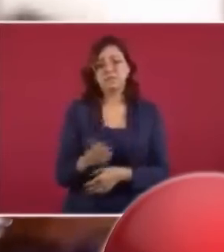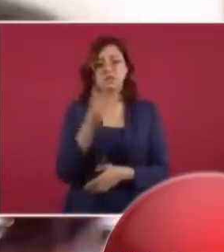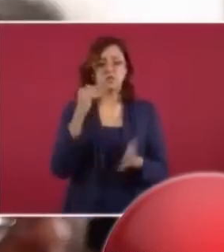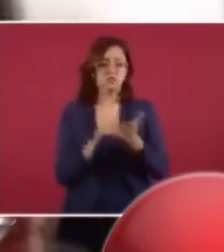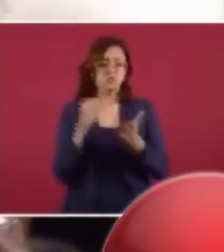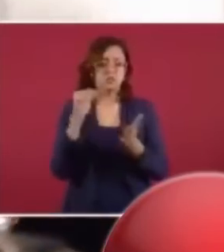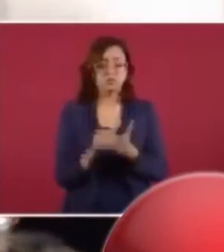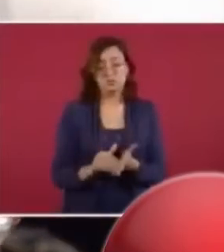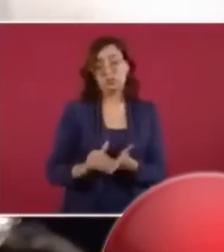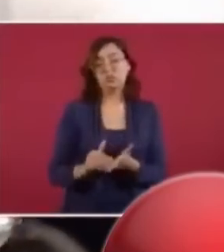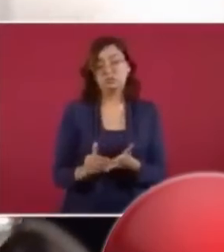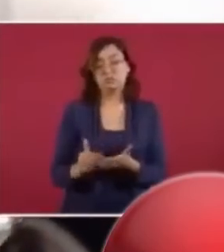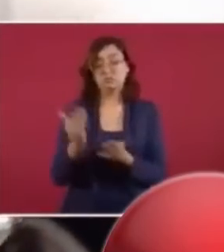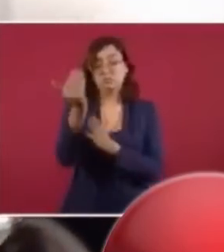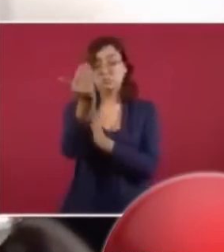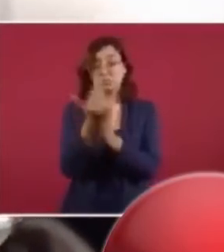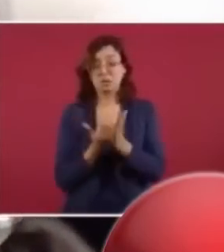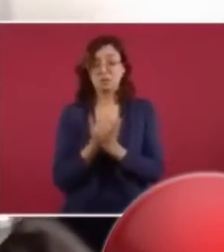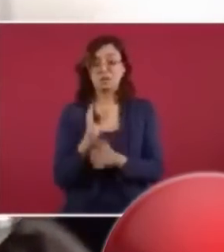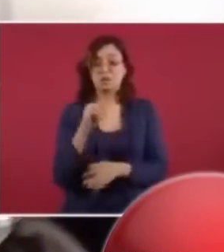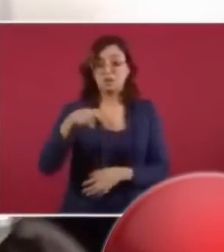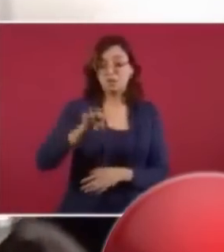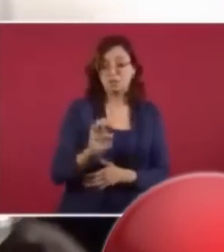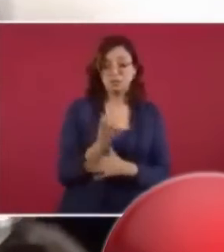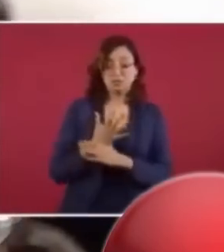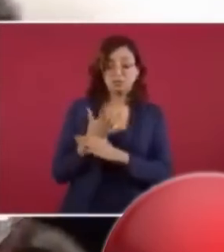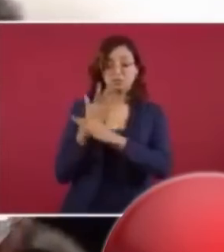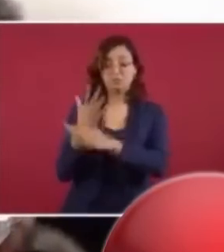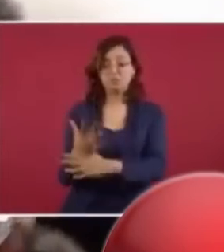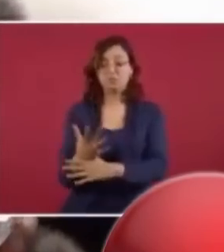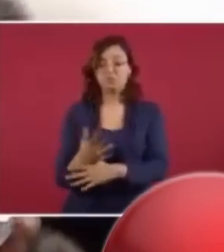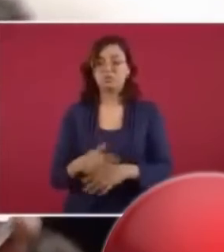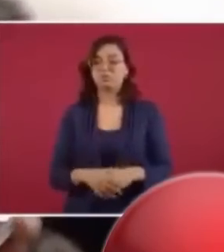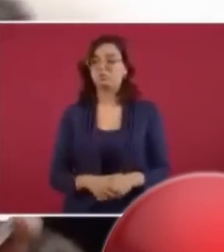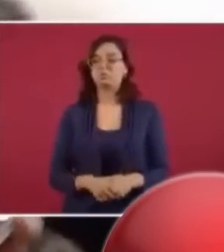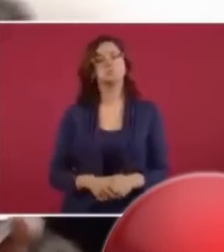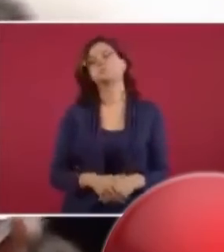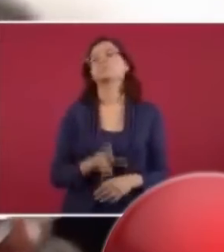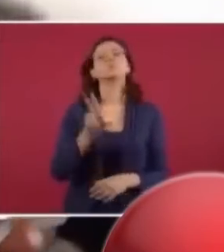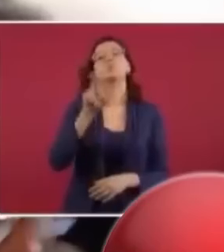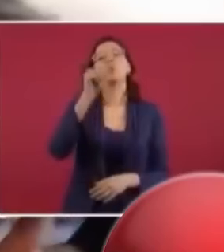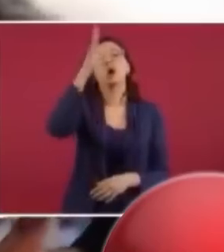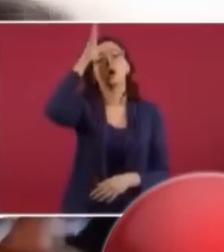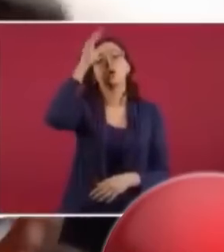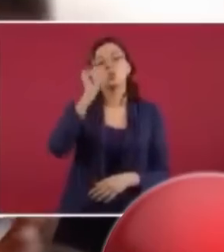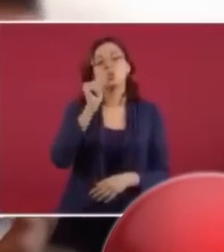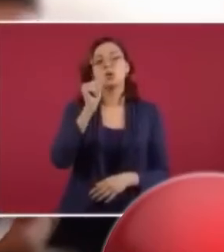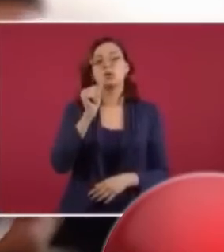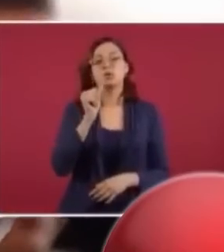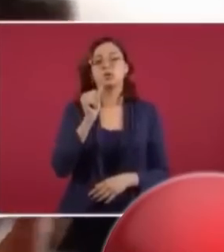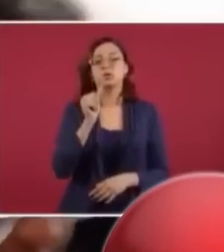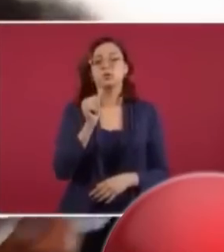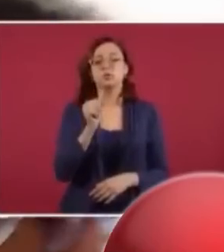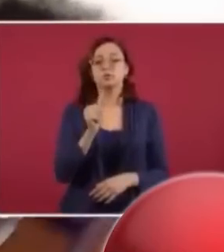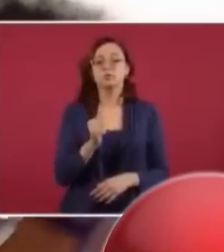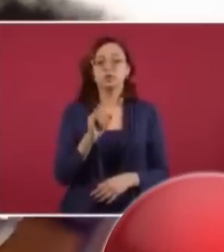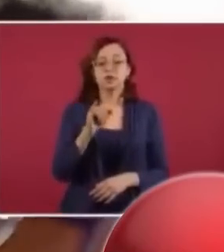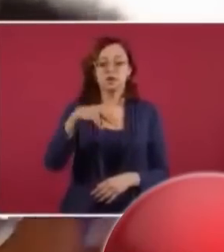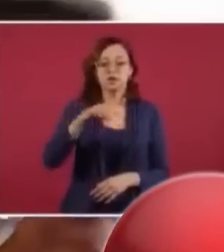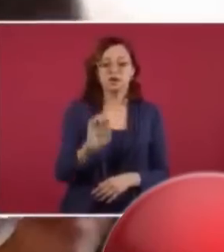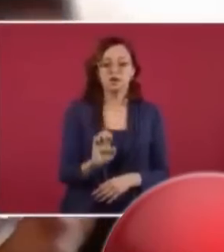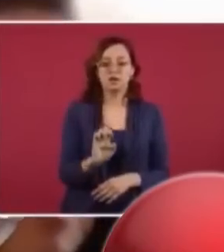1,000 millones? Y bueno, pues ellos afirman, por supuesto, que no están de acuerdo. Y el